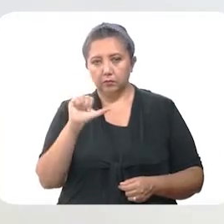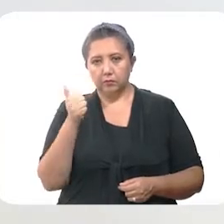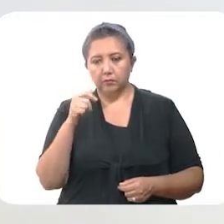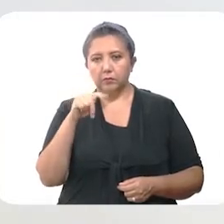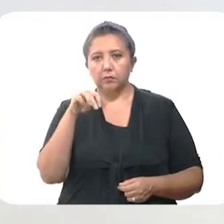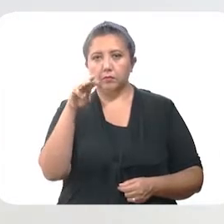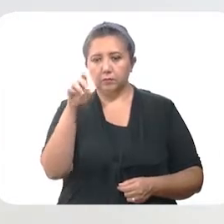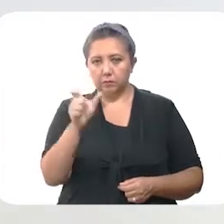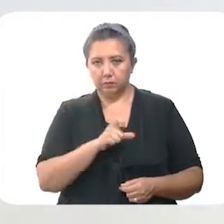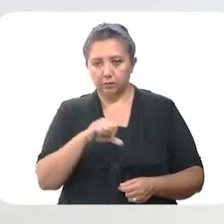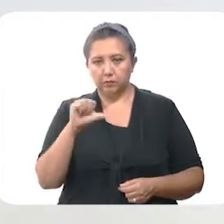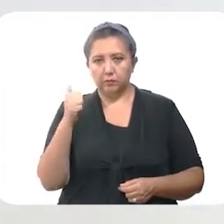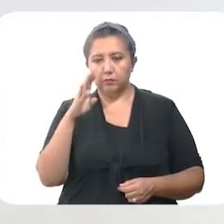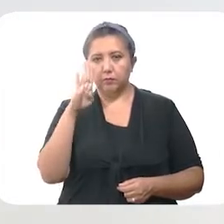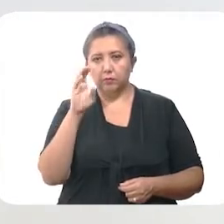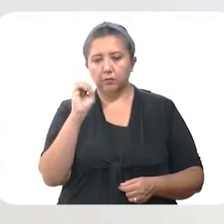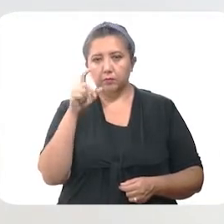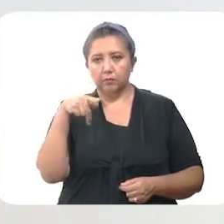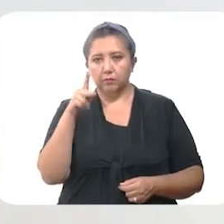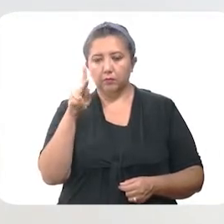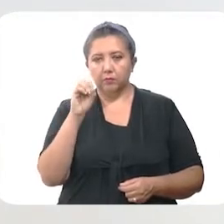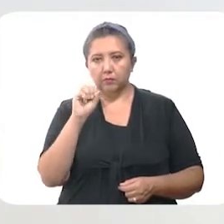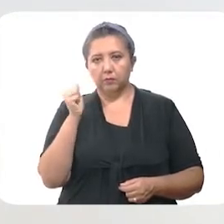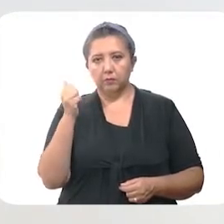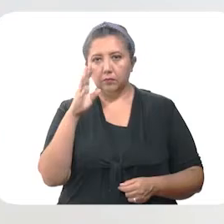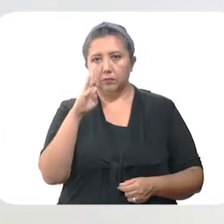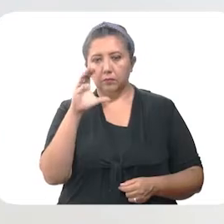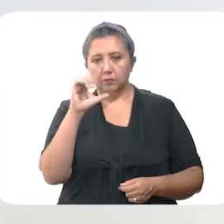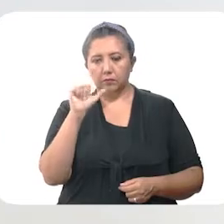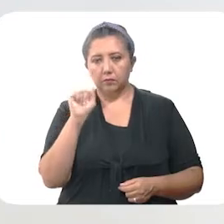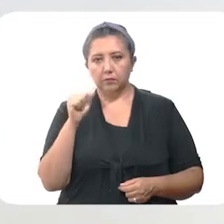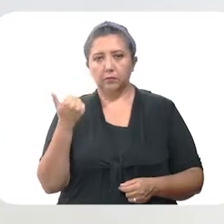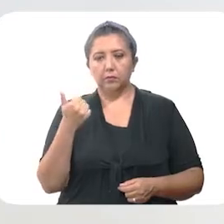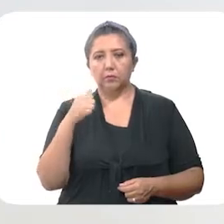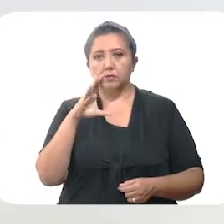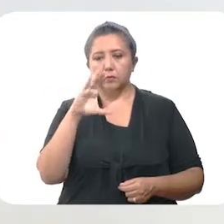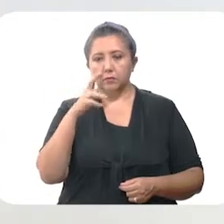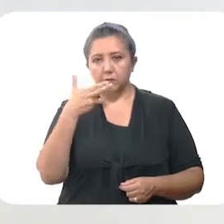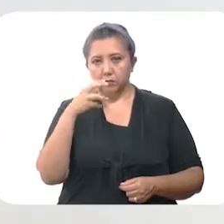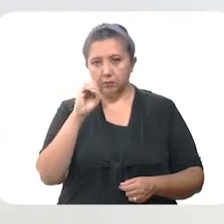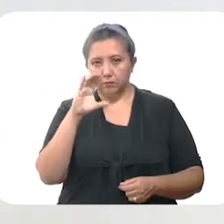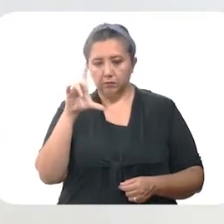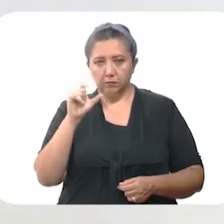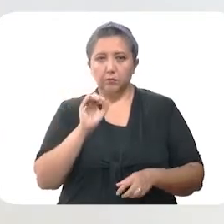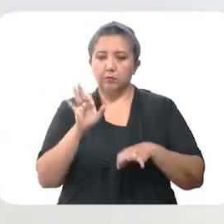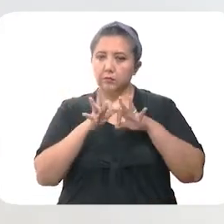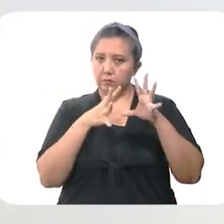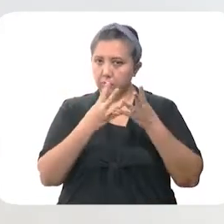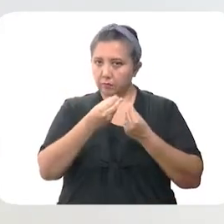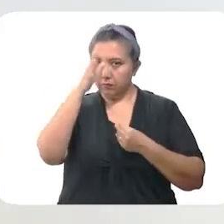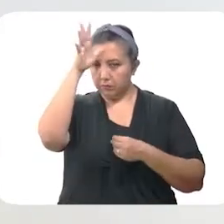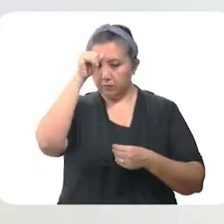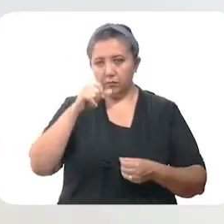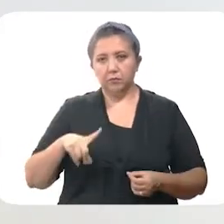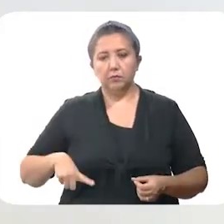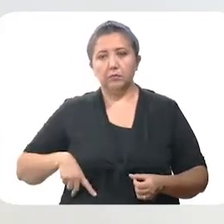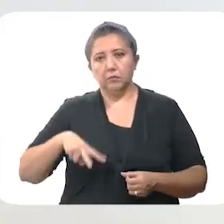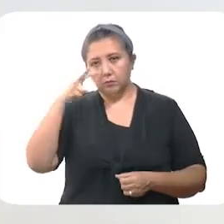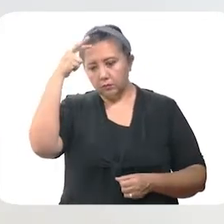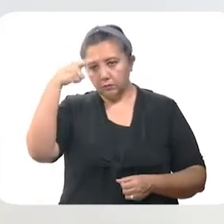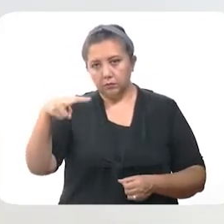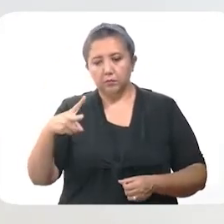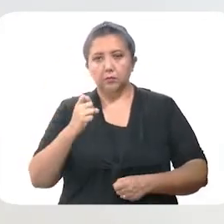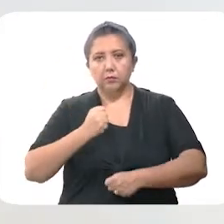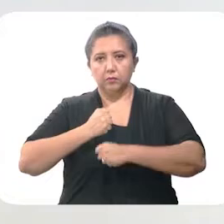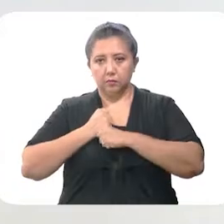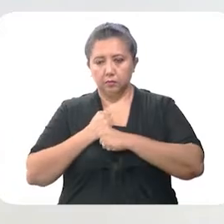Temash, Tixcacalcupul, Bocobá, Baca, Canzacap y Chocholá. Estamos trabajando coordinadamente con el Gobierno federal